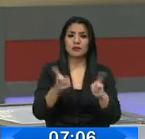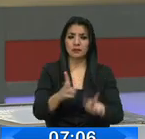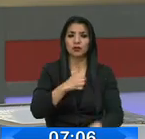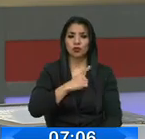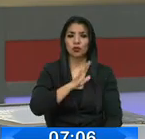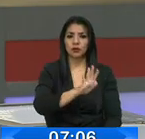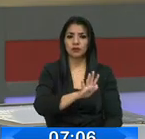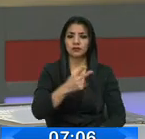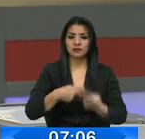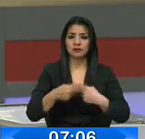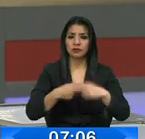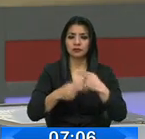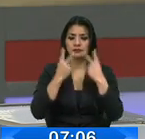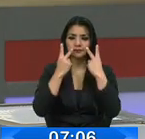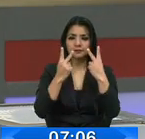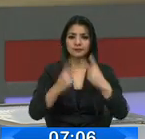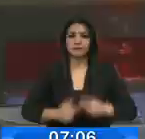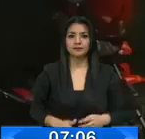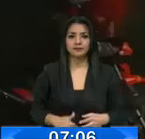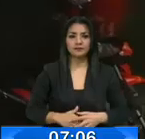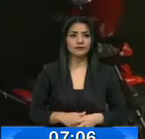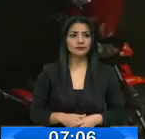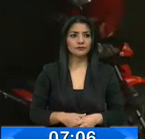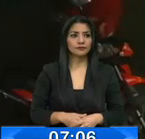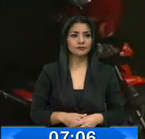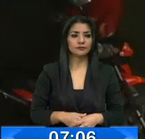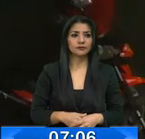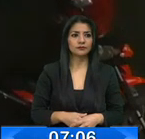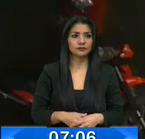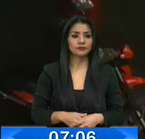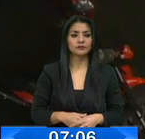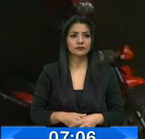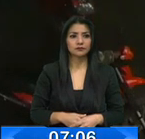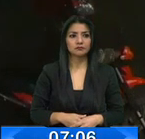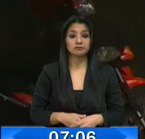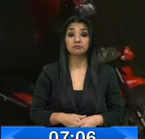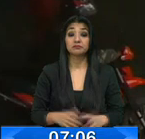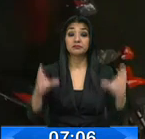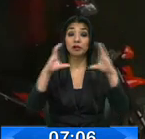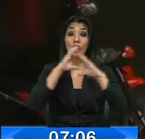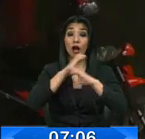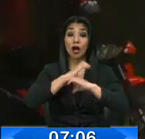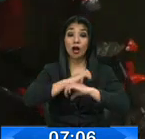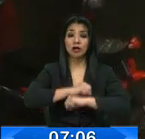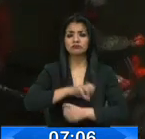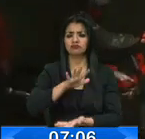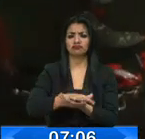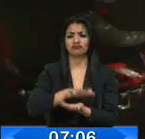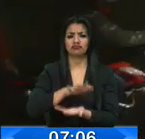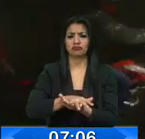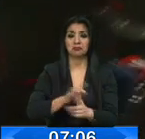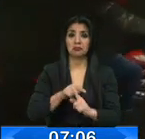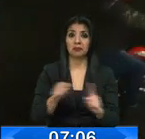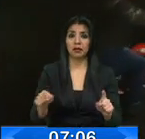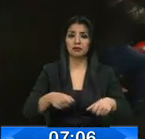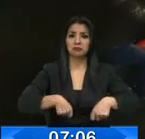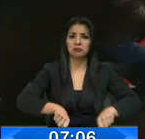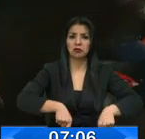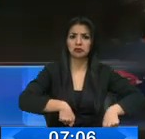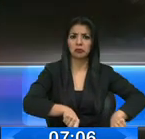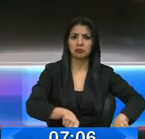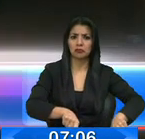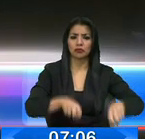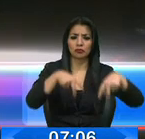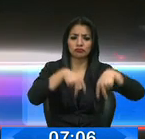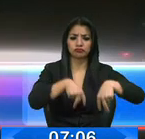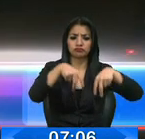del negocio. Veamos. La tranquila y cálida noche de pronto se vio alterada con la llegada de 2 motocicletas con 4